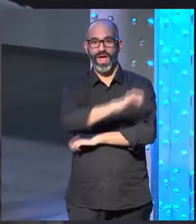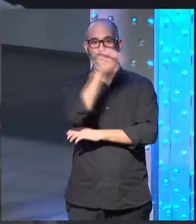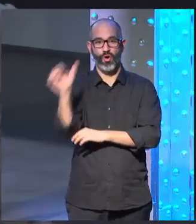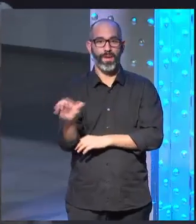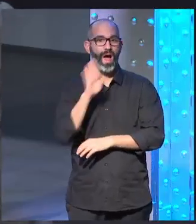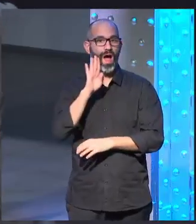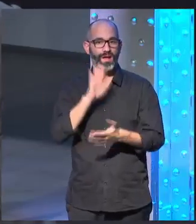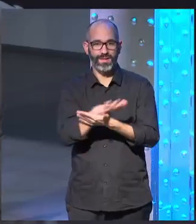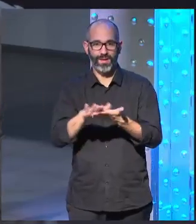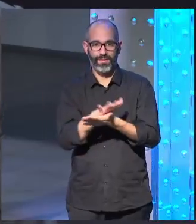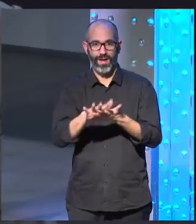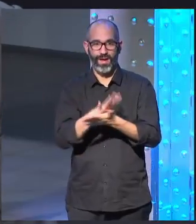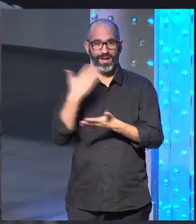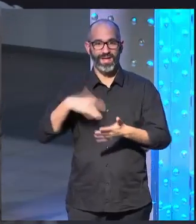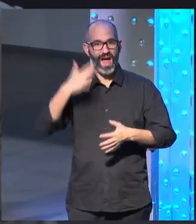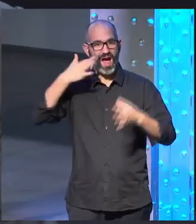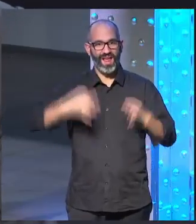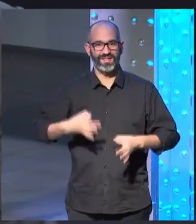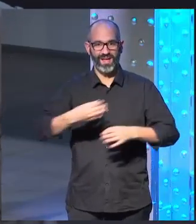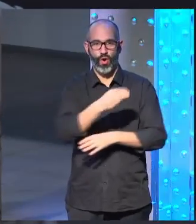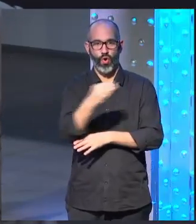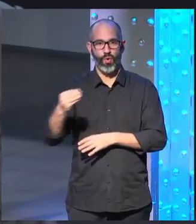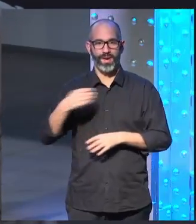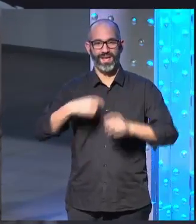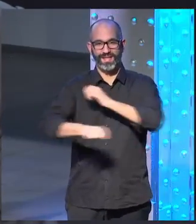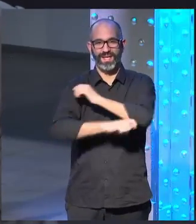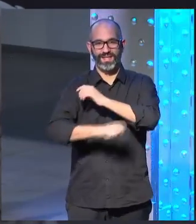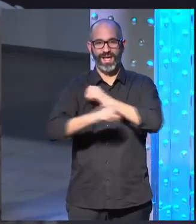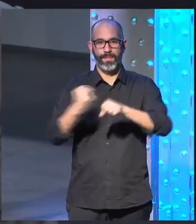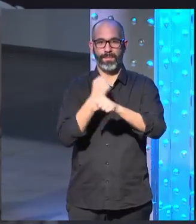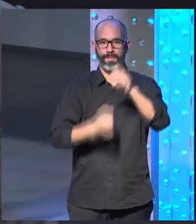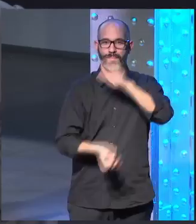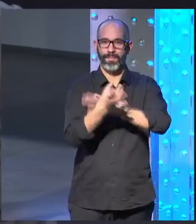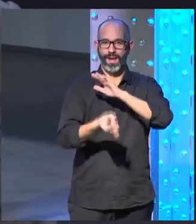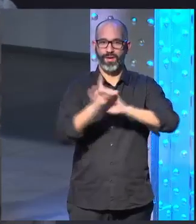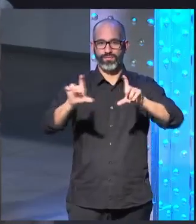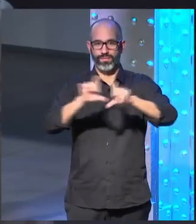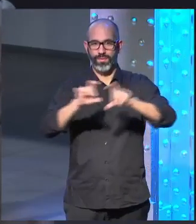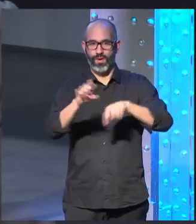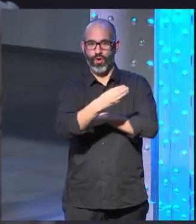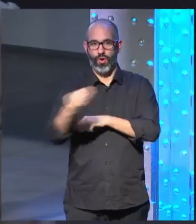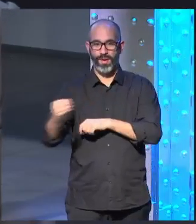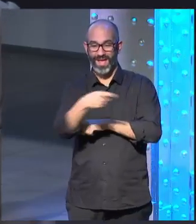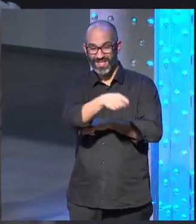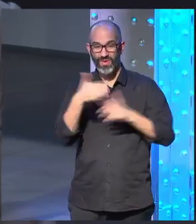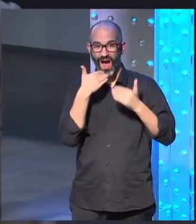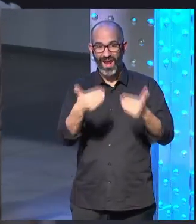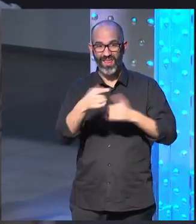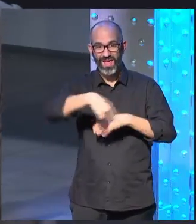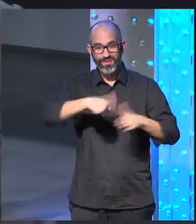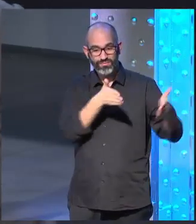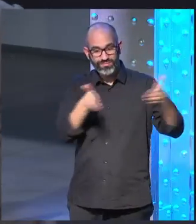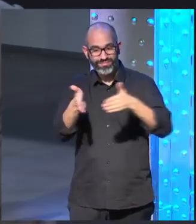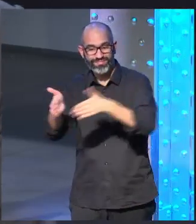hablado de ellos, de garantía juvenil y la estrategia de empleo juvenil y emprendimiento, han contribuido a reducir este